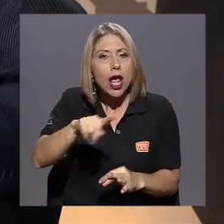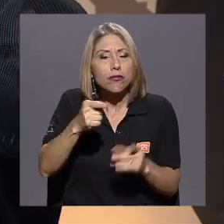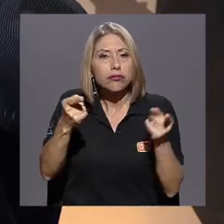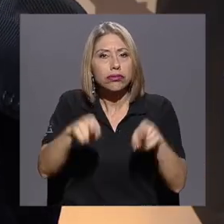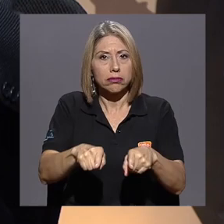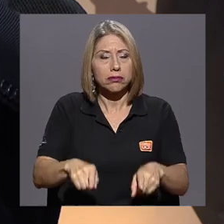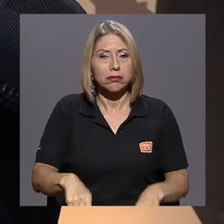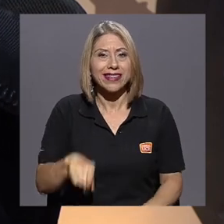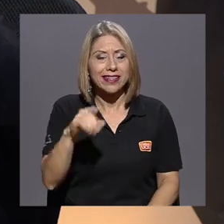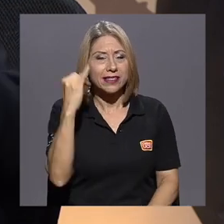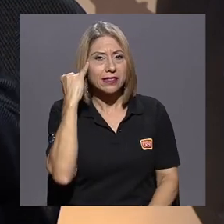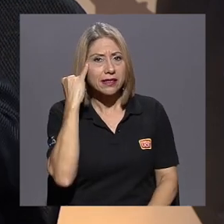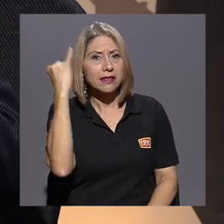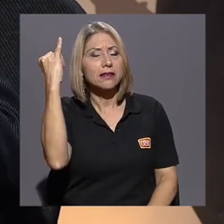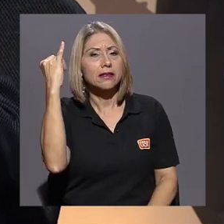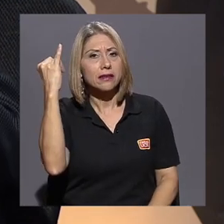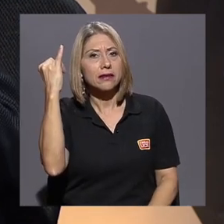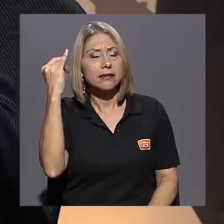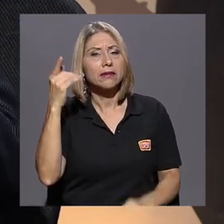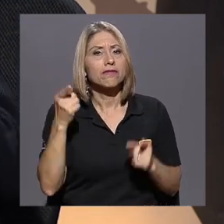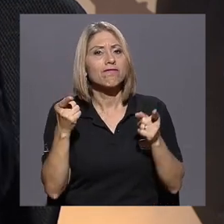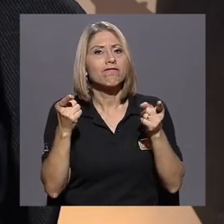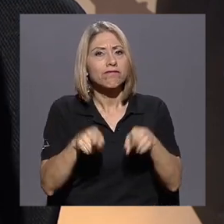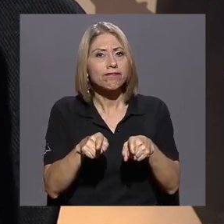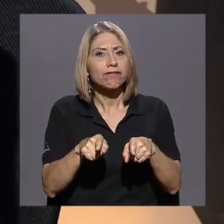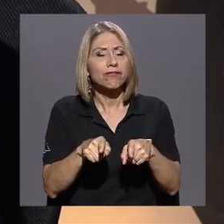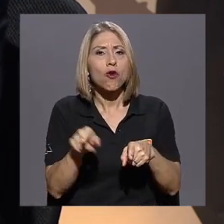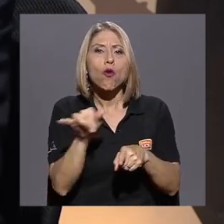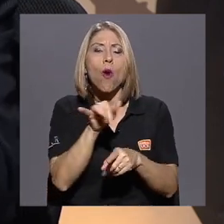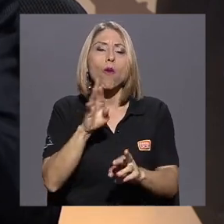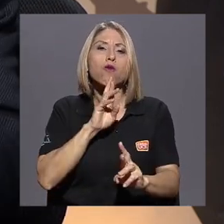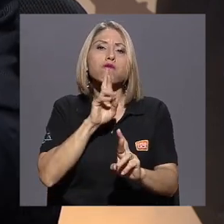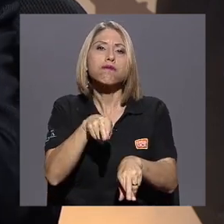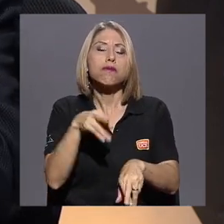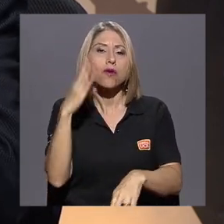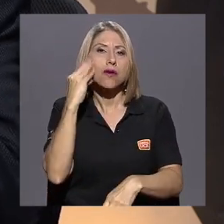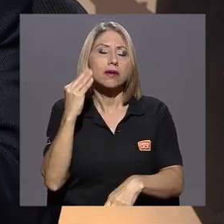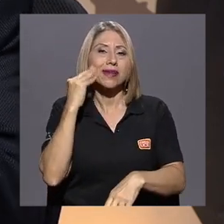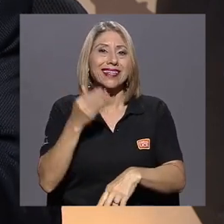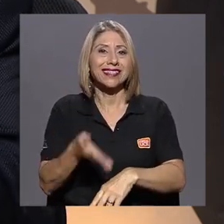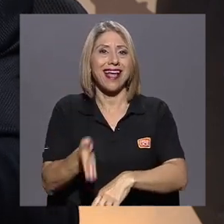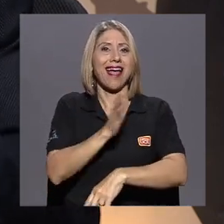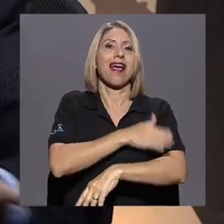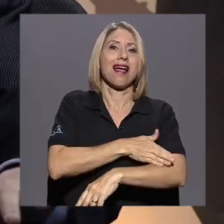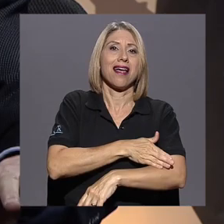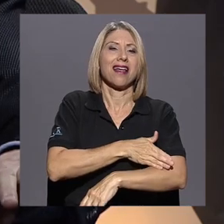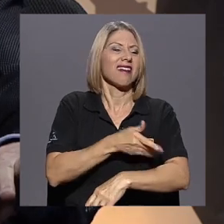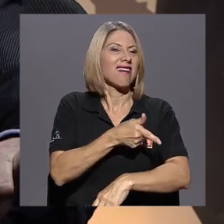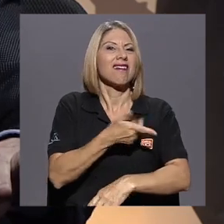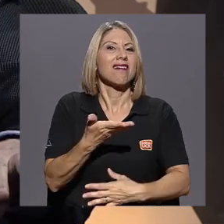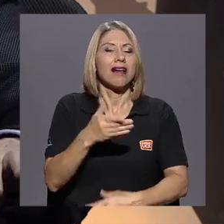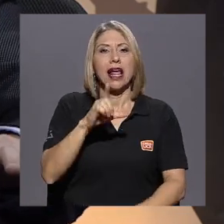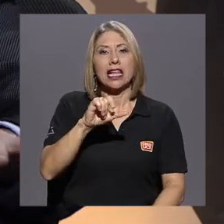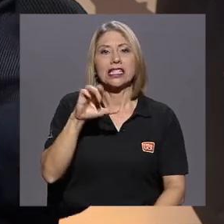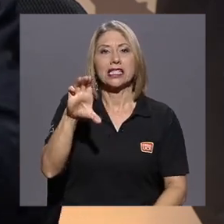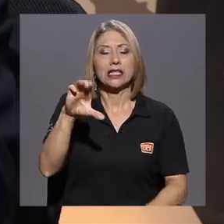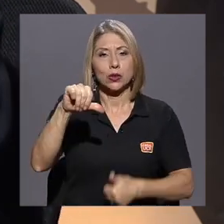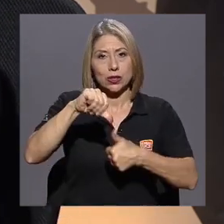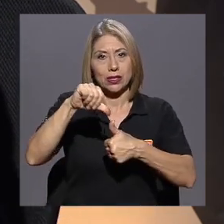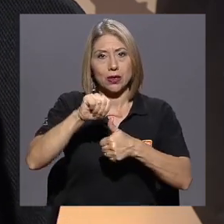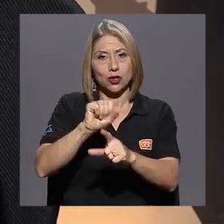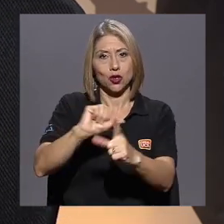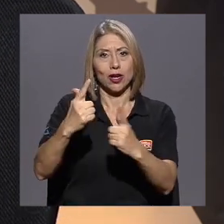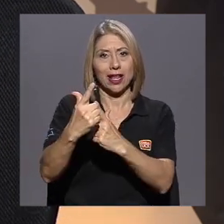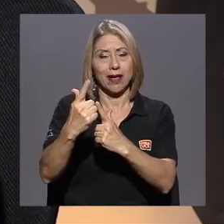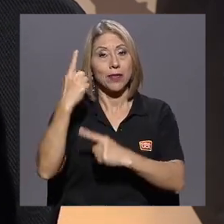que tuvo lugar como consecuencia de una experiencia previa que fue la licenciatura centroamericana en sociología. Porque